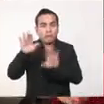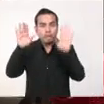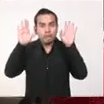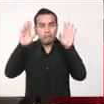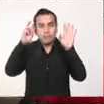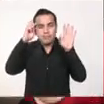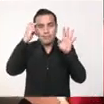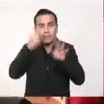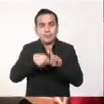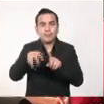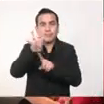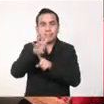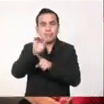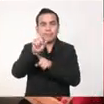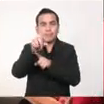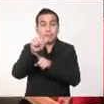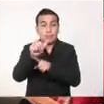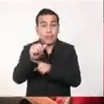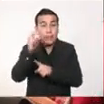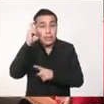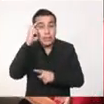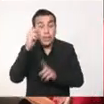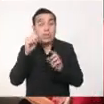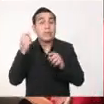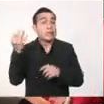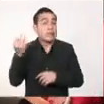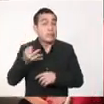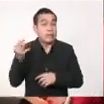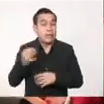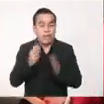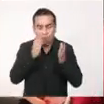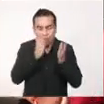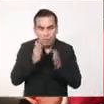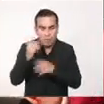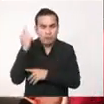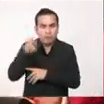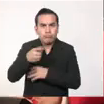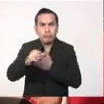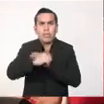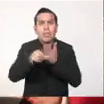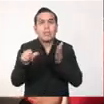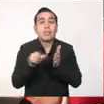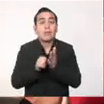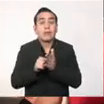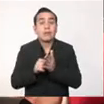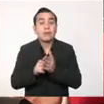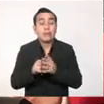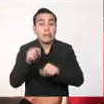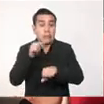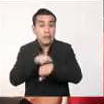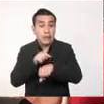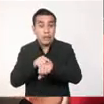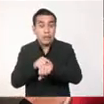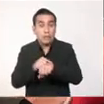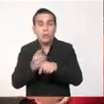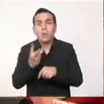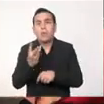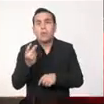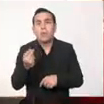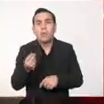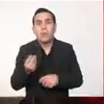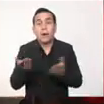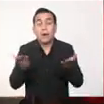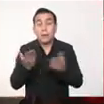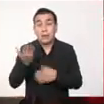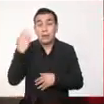la Sala tuvo que haberle puesto plazo, tuvo que haberle ordenado a la Asamblea Legislativa en un tiempo correspondiente, como lo